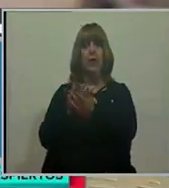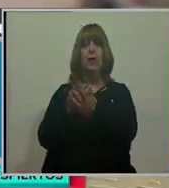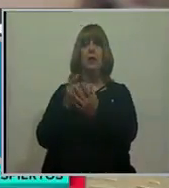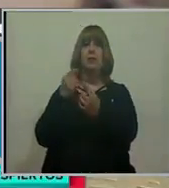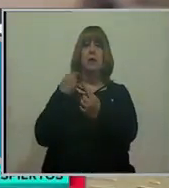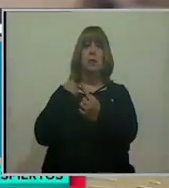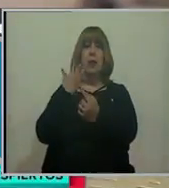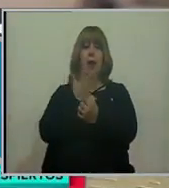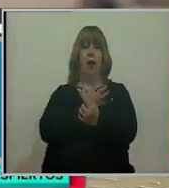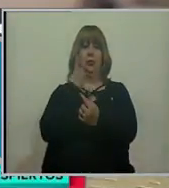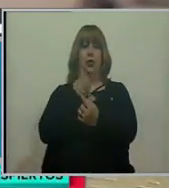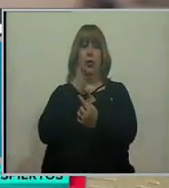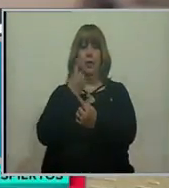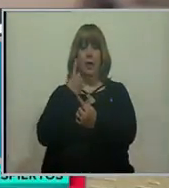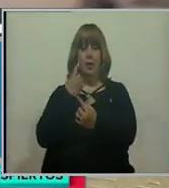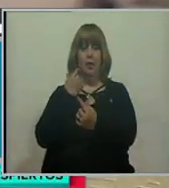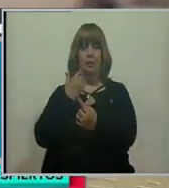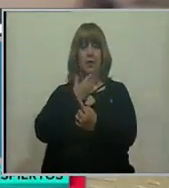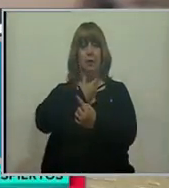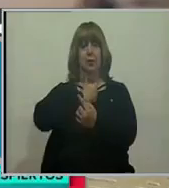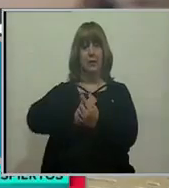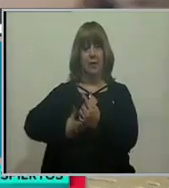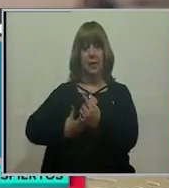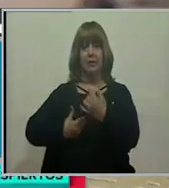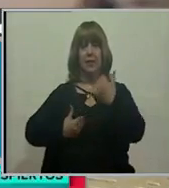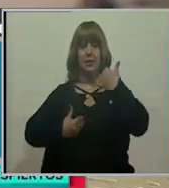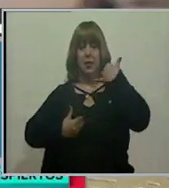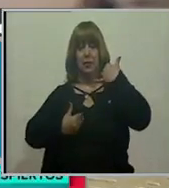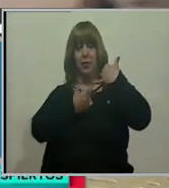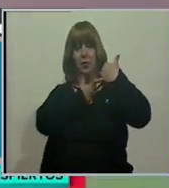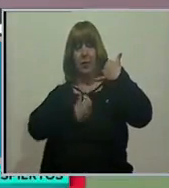homólogos y lamentablemente